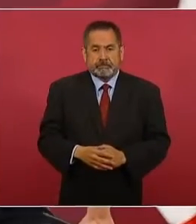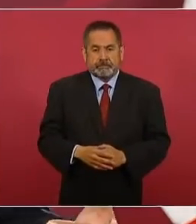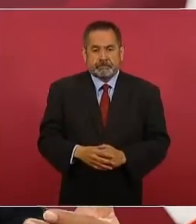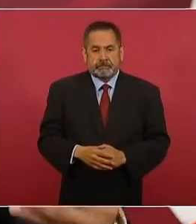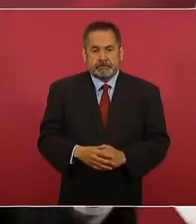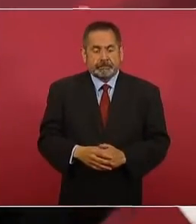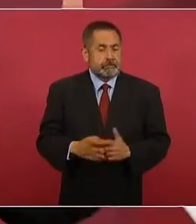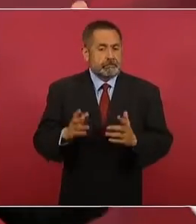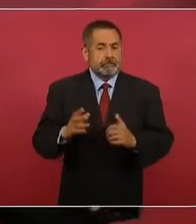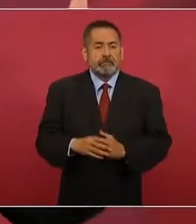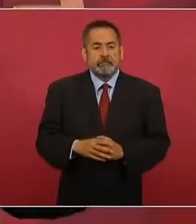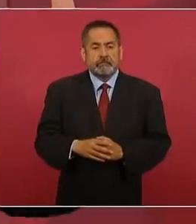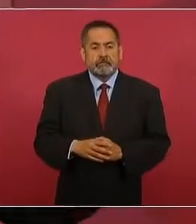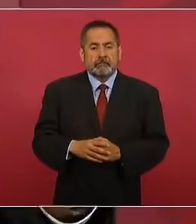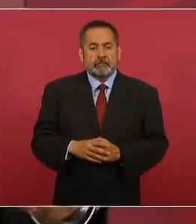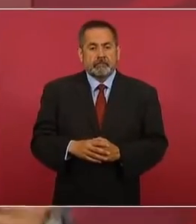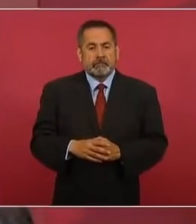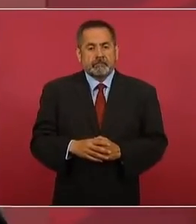Lo más que se avanzó